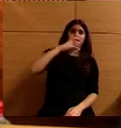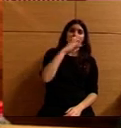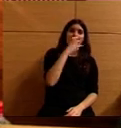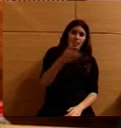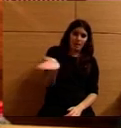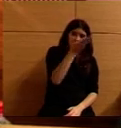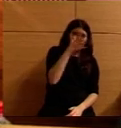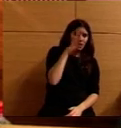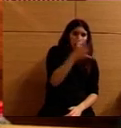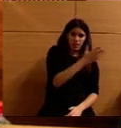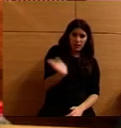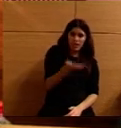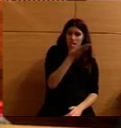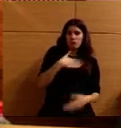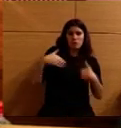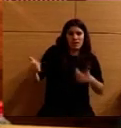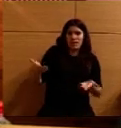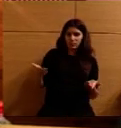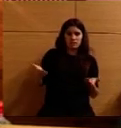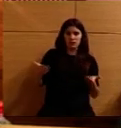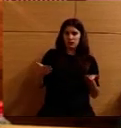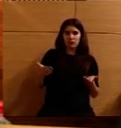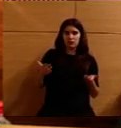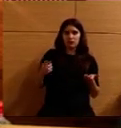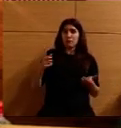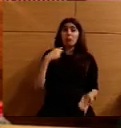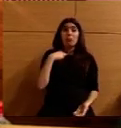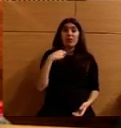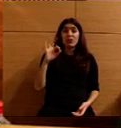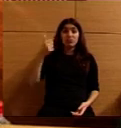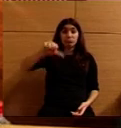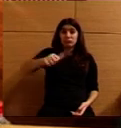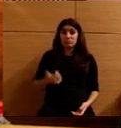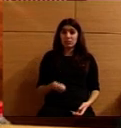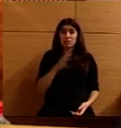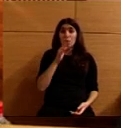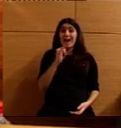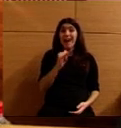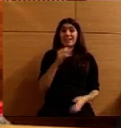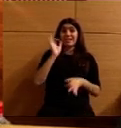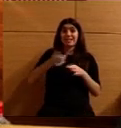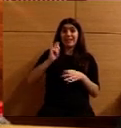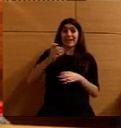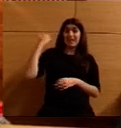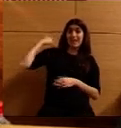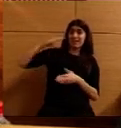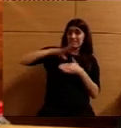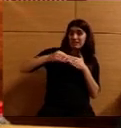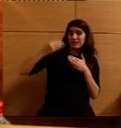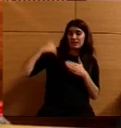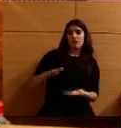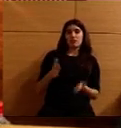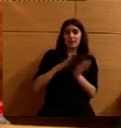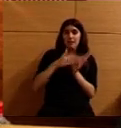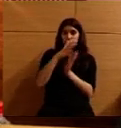contencioso administrativo y pongan el recurso que corresponde. Lo tienen perdido, porque hay jurisprudencia y lo tienen en